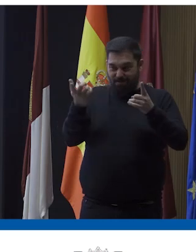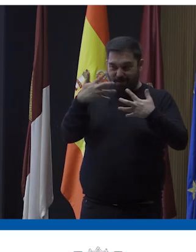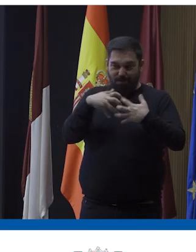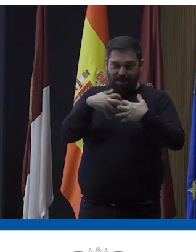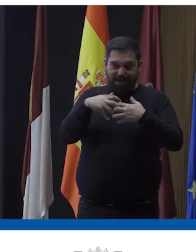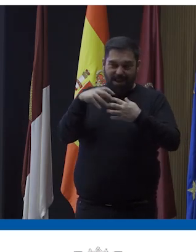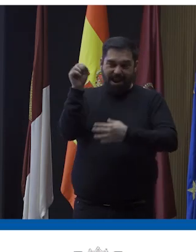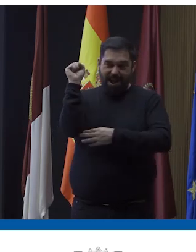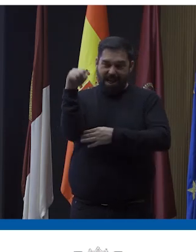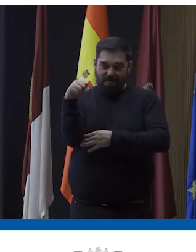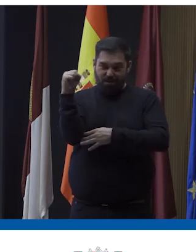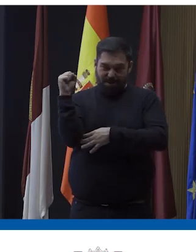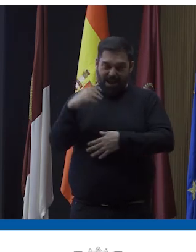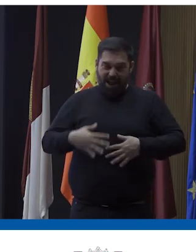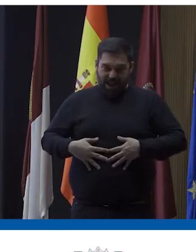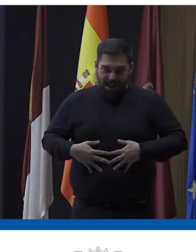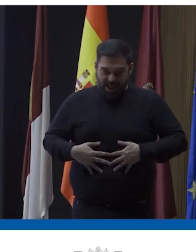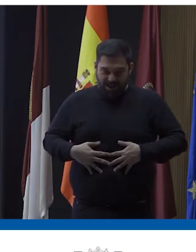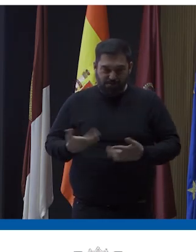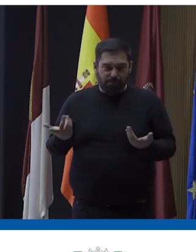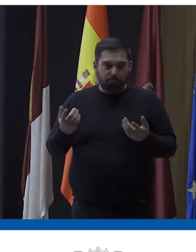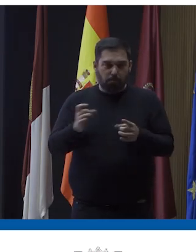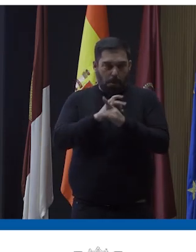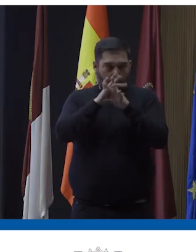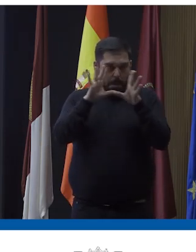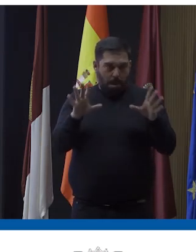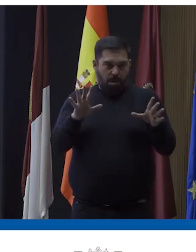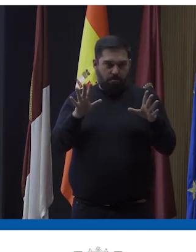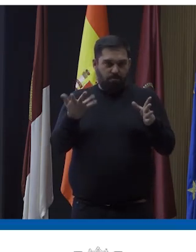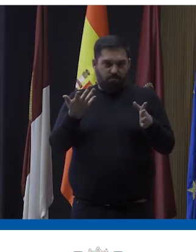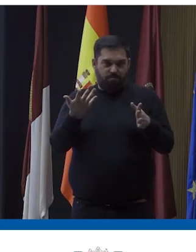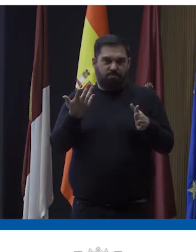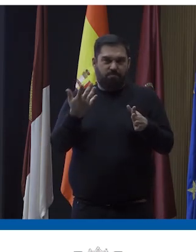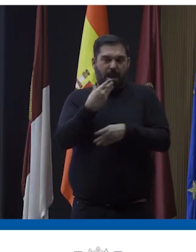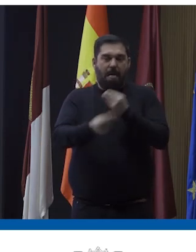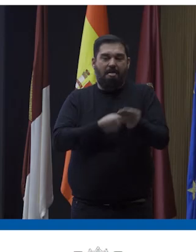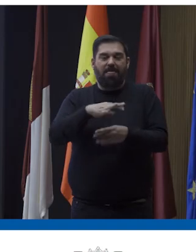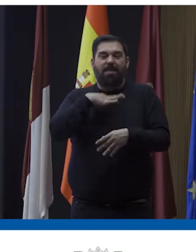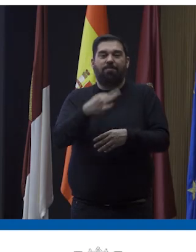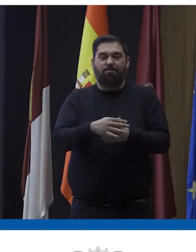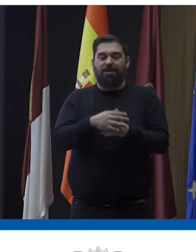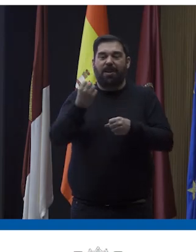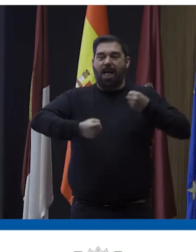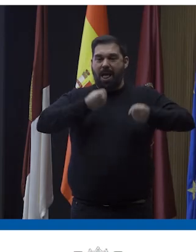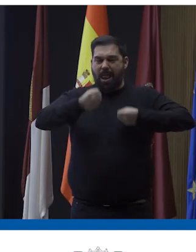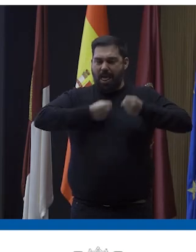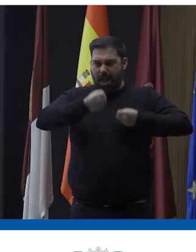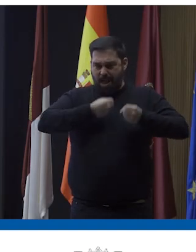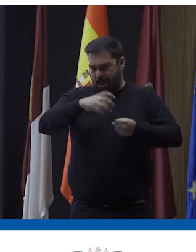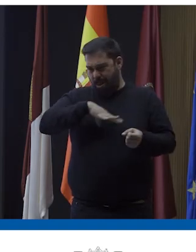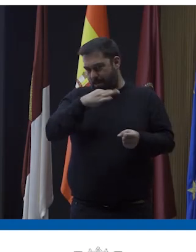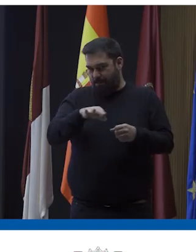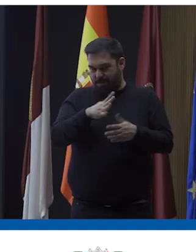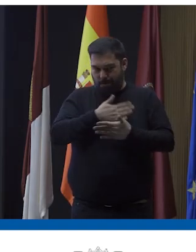no tenga ningún problema de disfunción del suelo pélvico, claro que puede hacer máquinas abdominales, puede hacer carrera, maratones, lo que quiera.